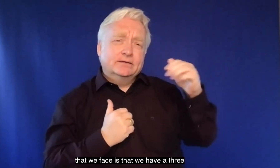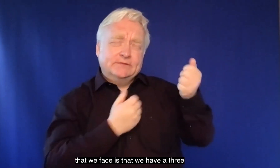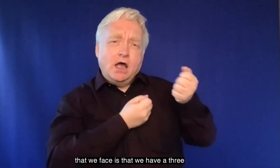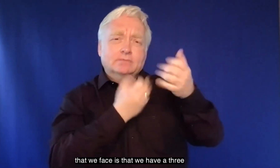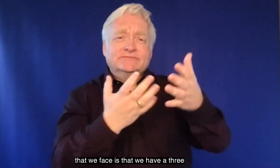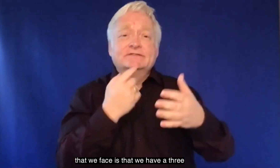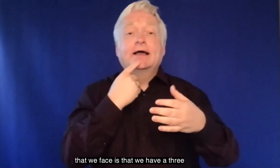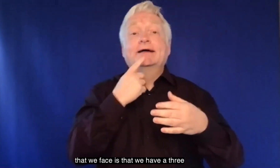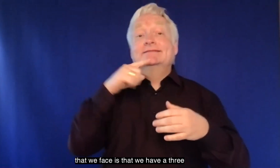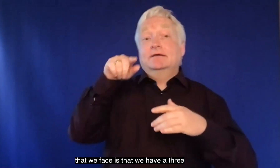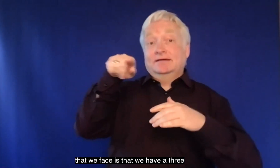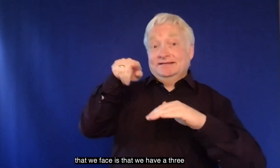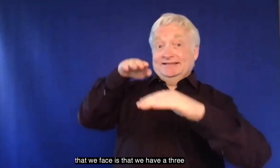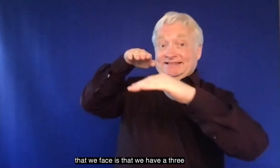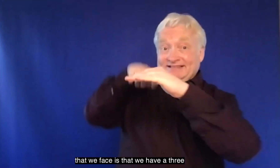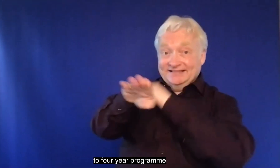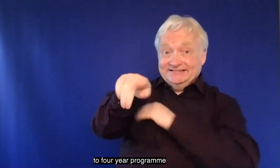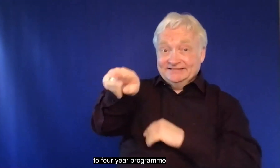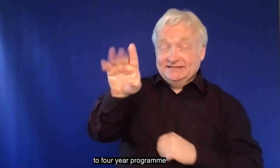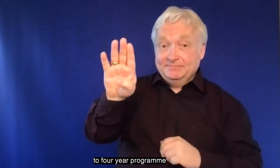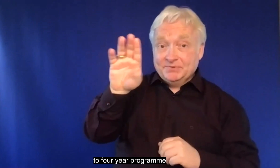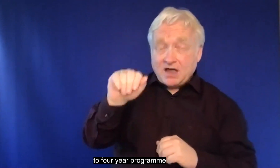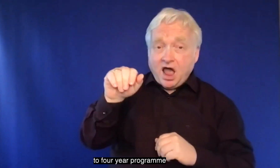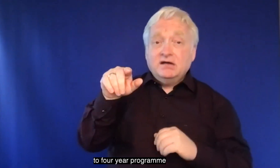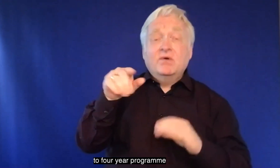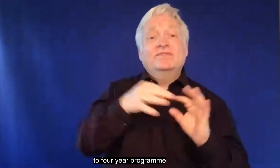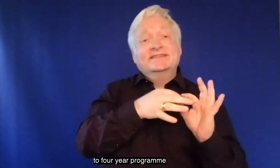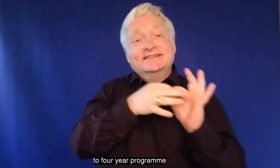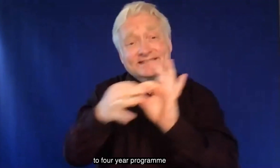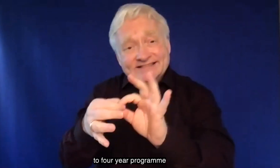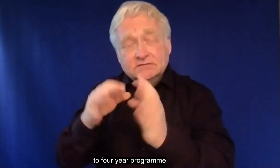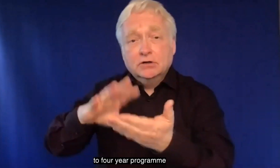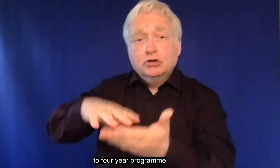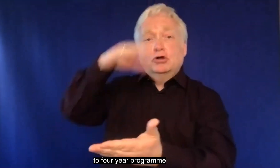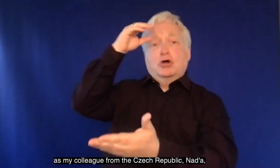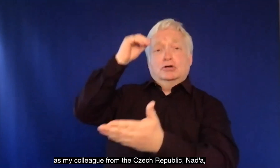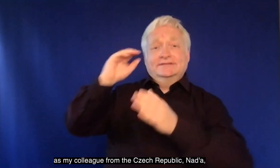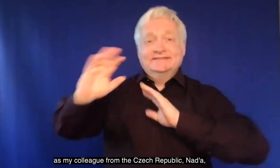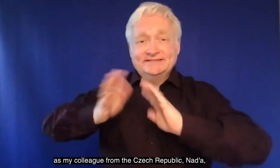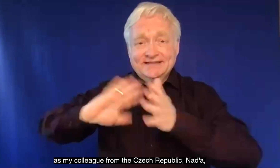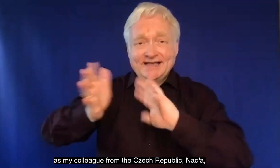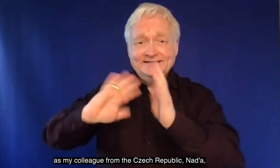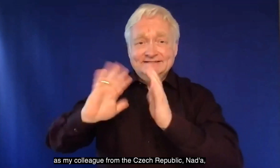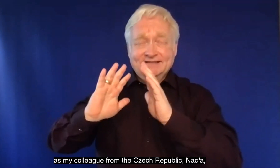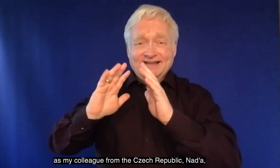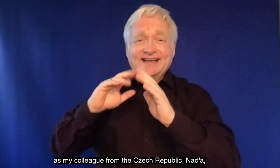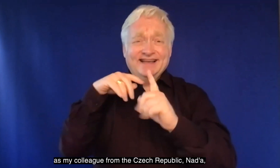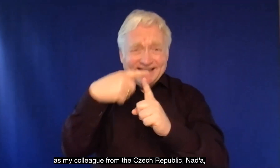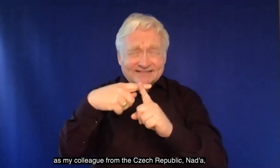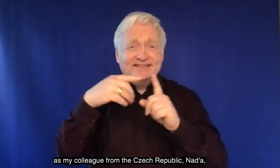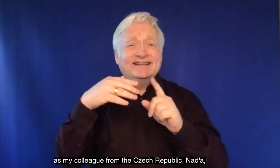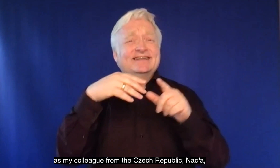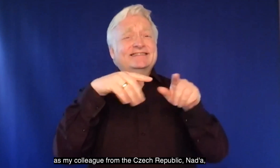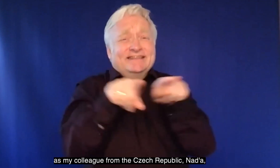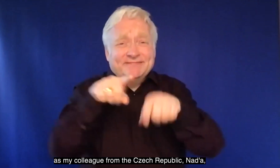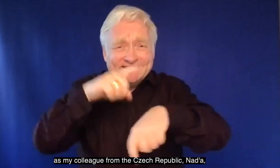Como ha comentado antes Nadia, mi compañera de la República Checa, eso dificulta un poco la situación, ya que las personas